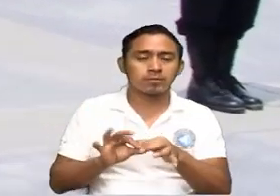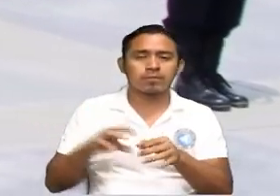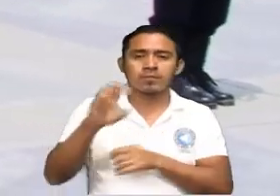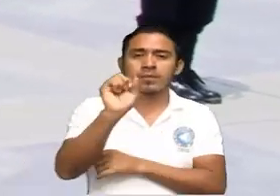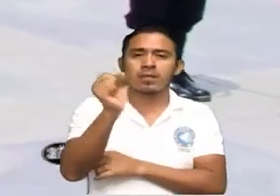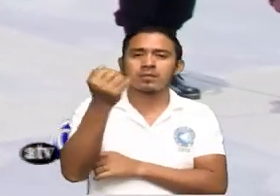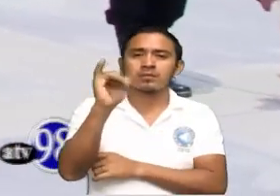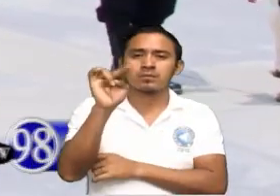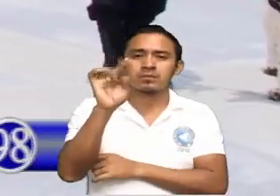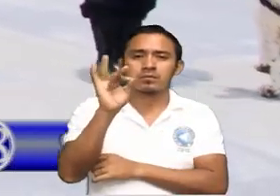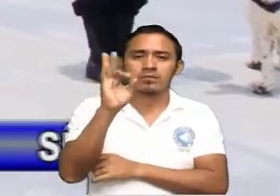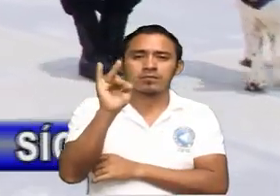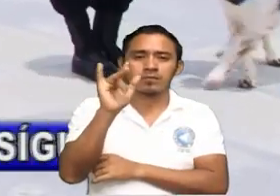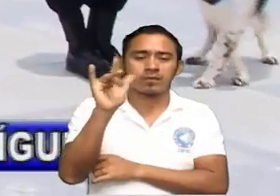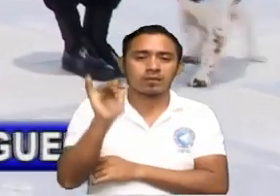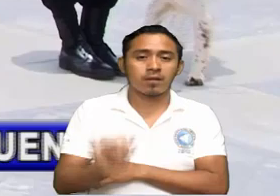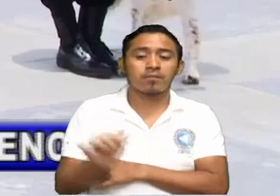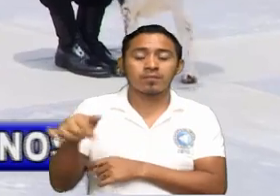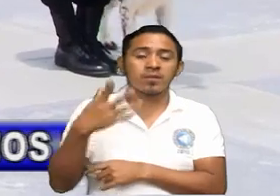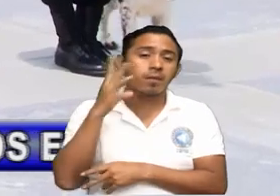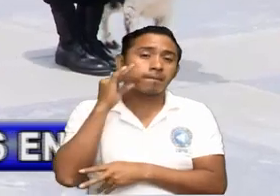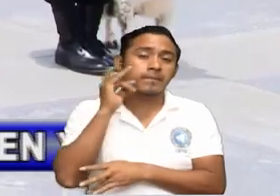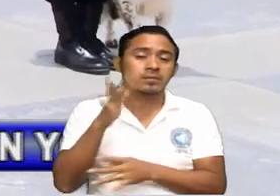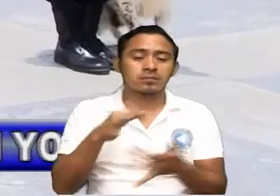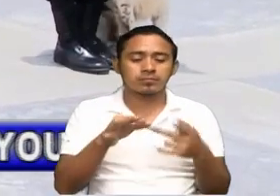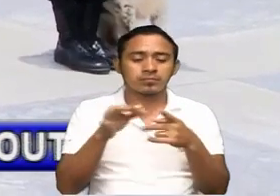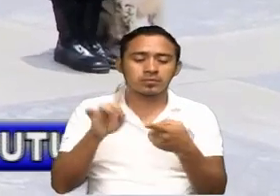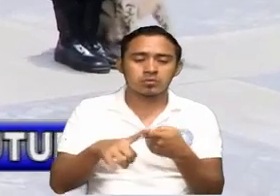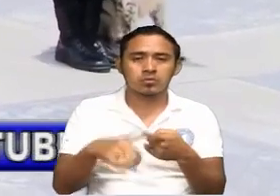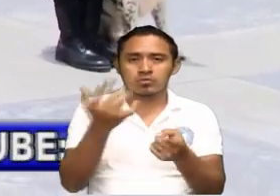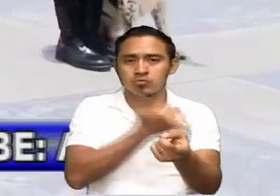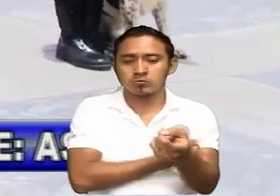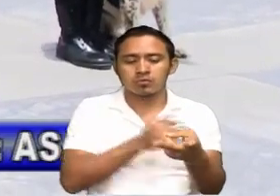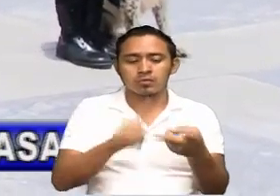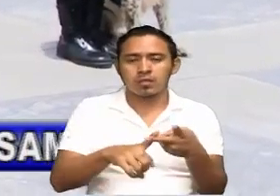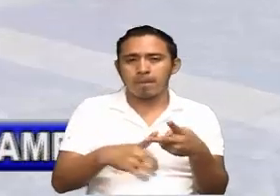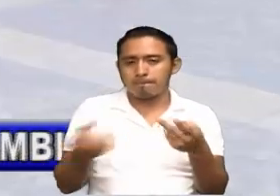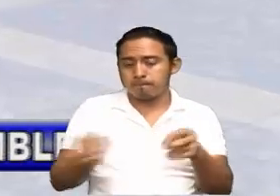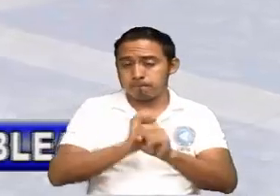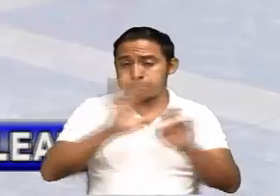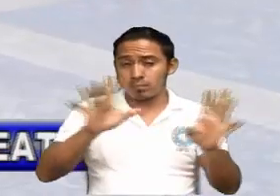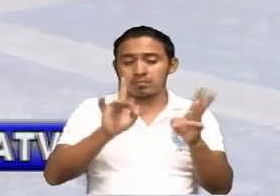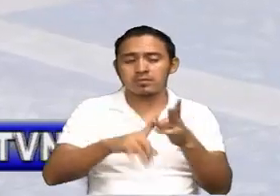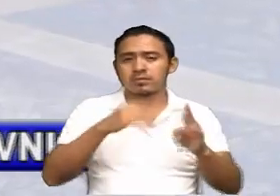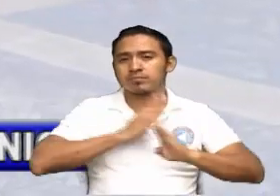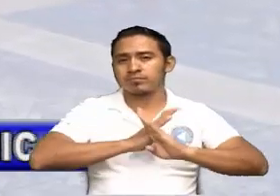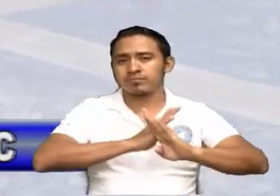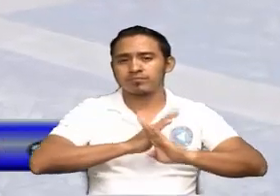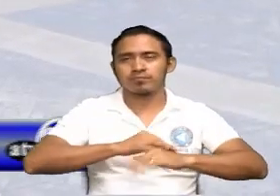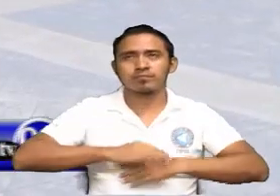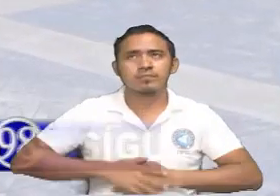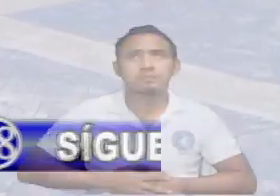cinófilas y operarán en las especialidades de droga, explosivos y defensa.